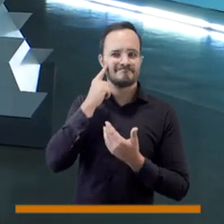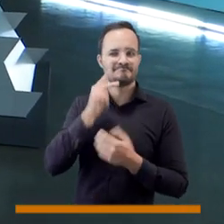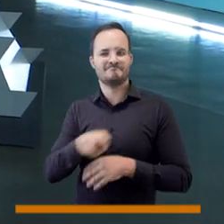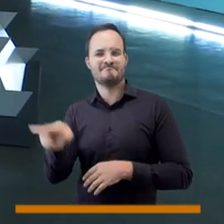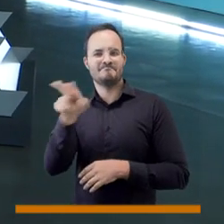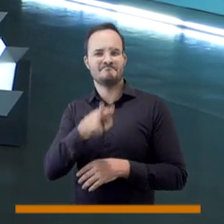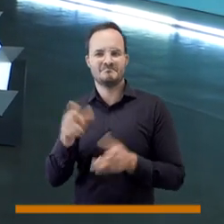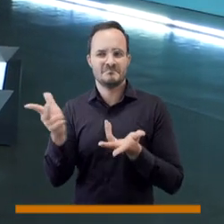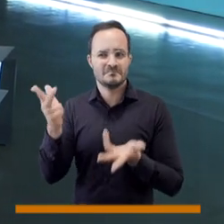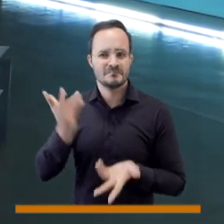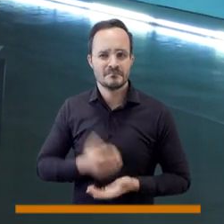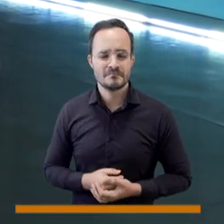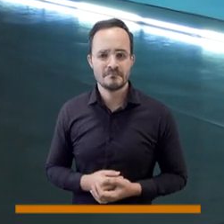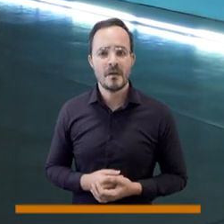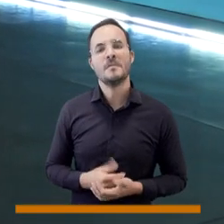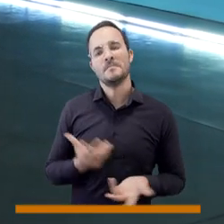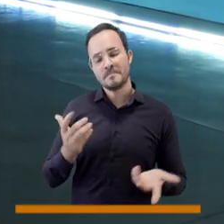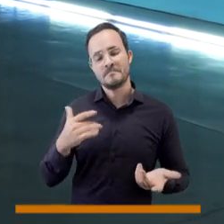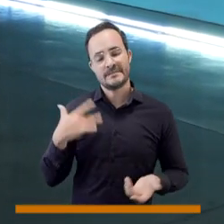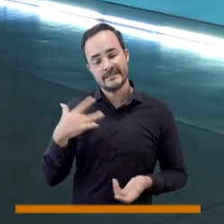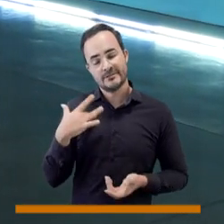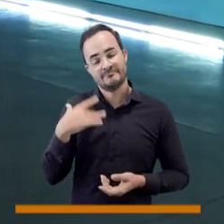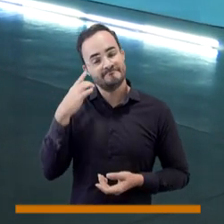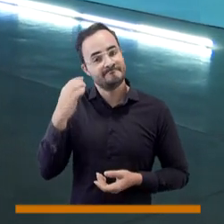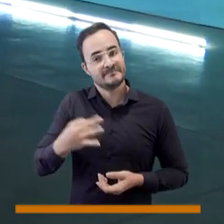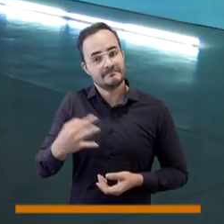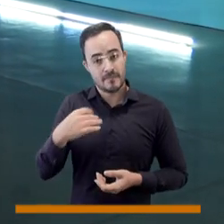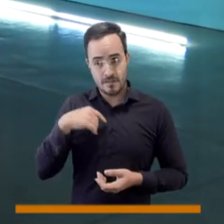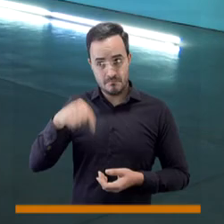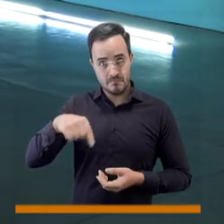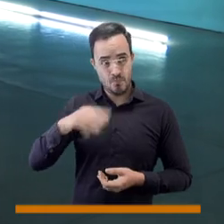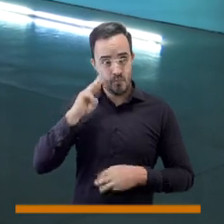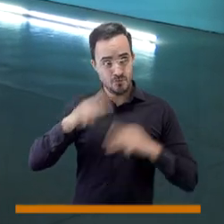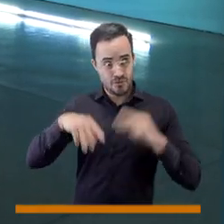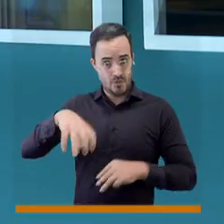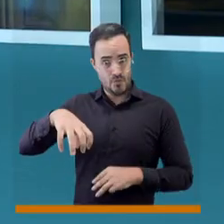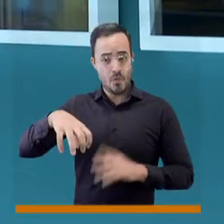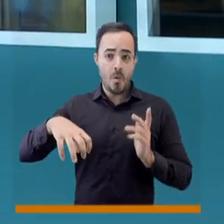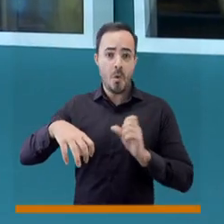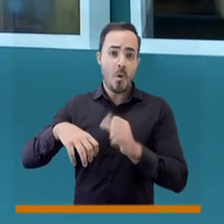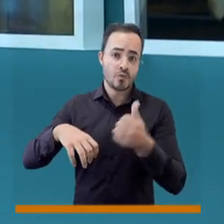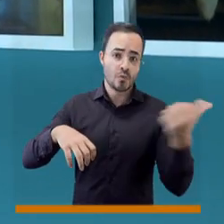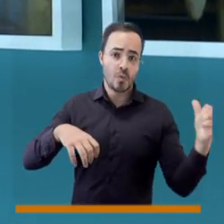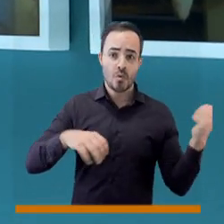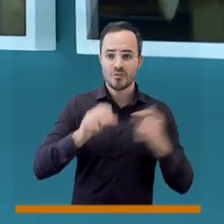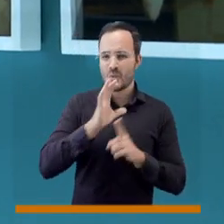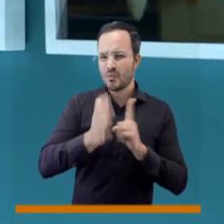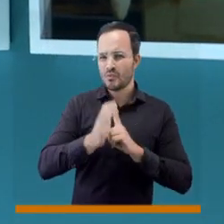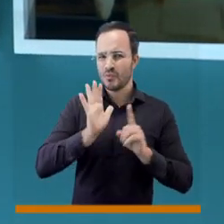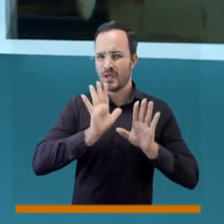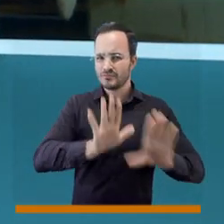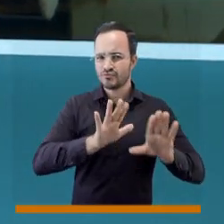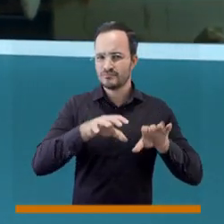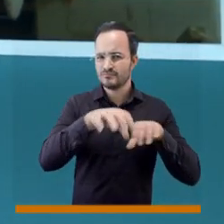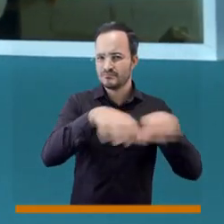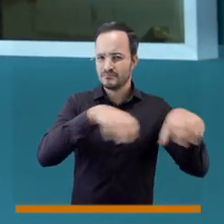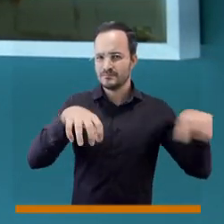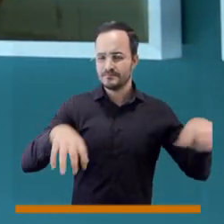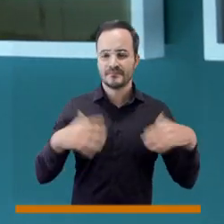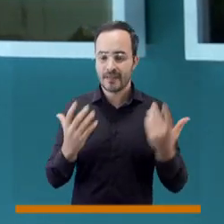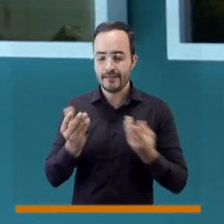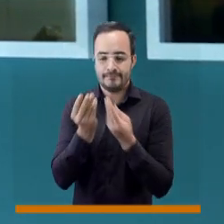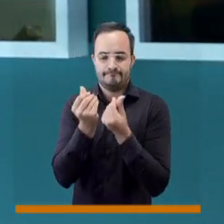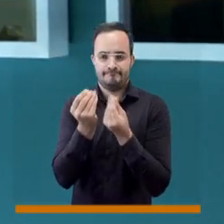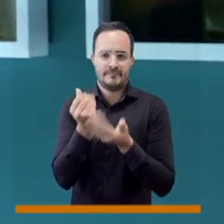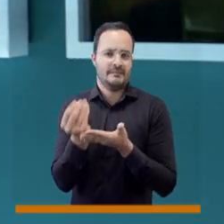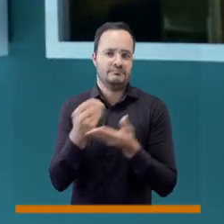futuro? Bueno, indiscutiblemente uno de los retos para este museo, y creería yo que para las entidades culturales en general, es